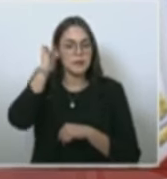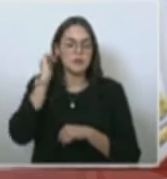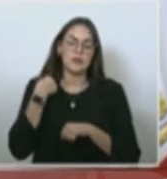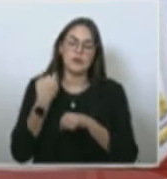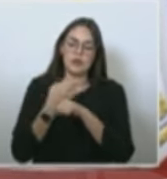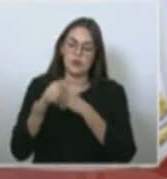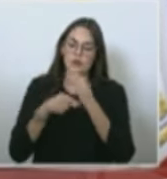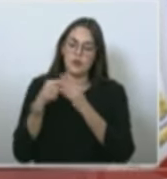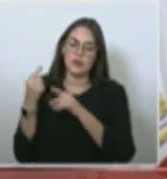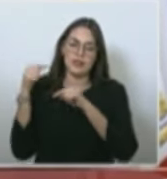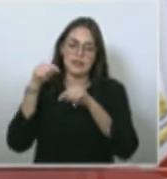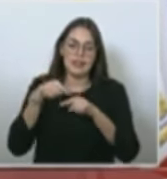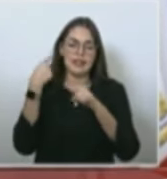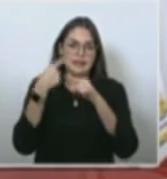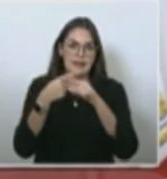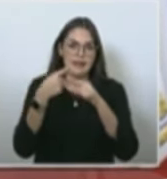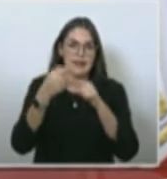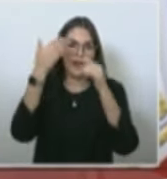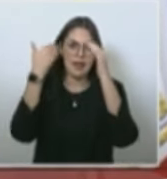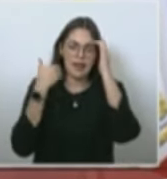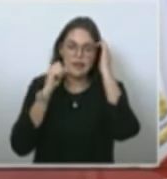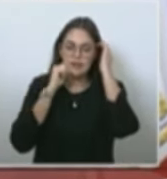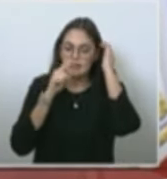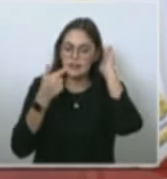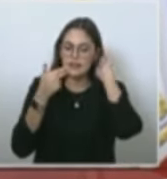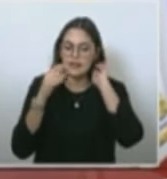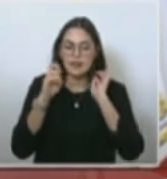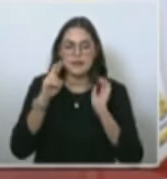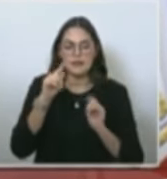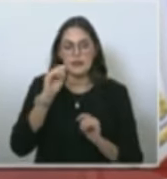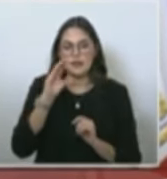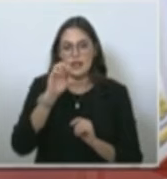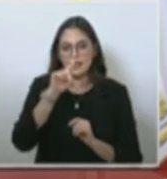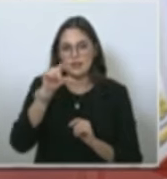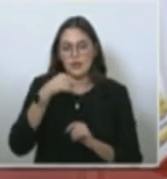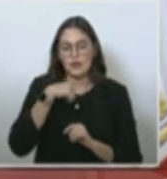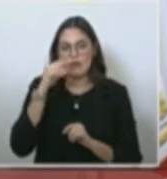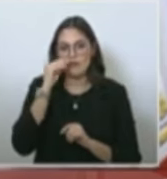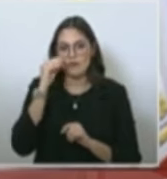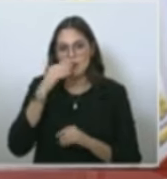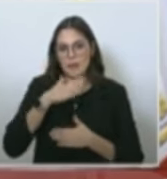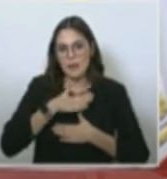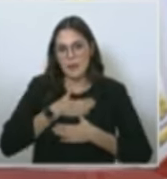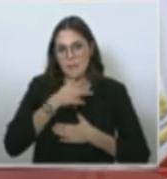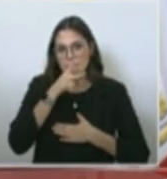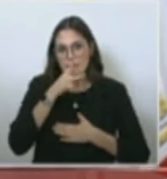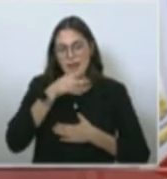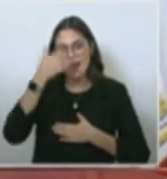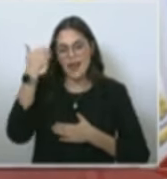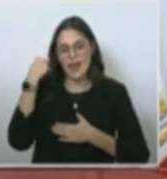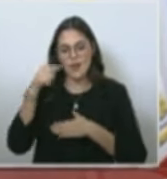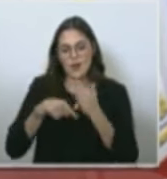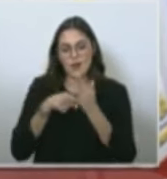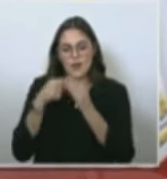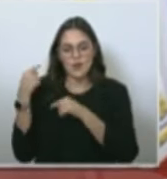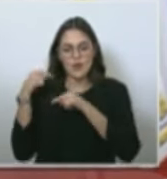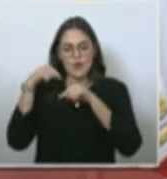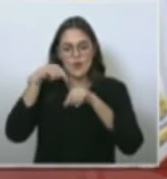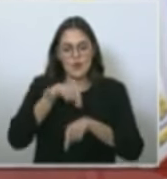estuvo legislando el ingeniero Heberto Castillo, mi padre, en este